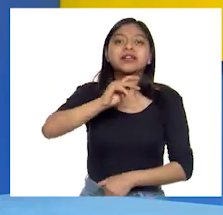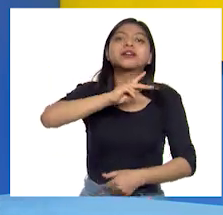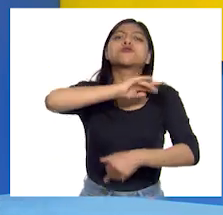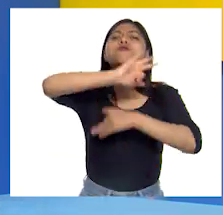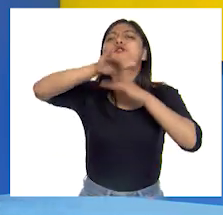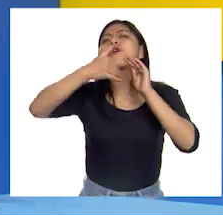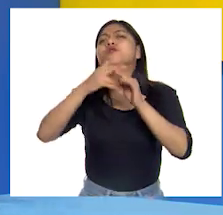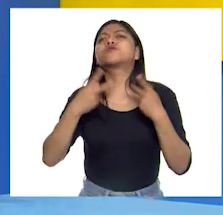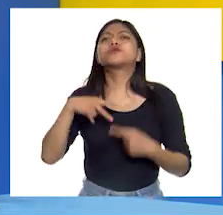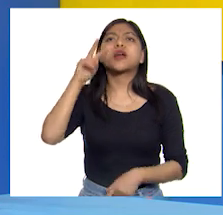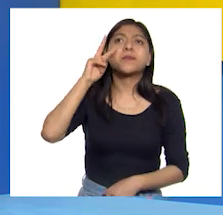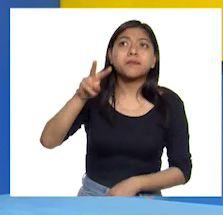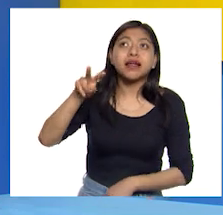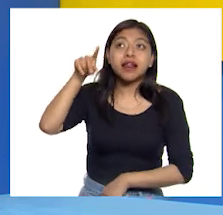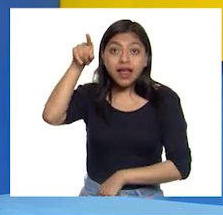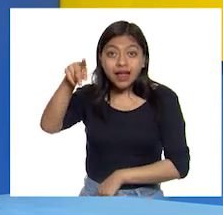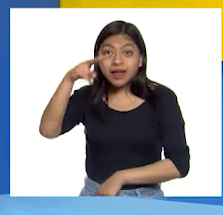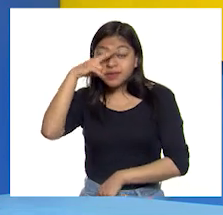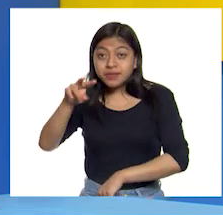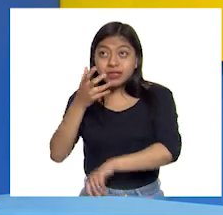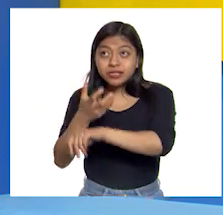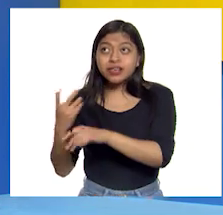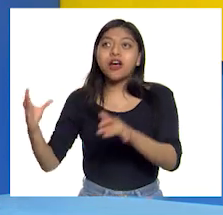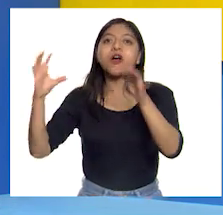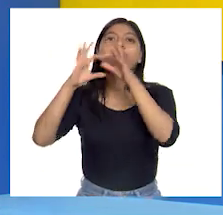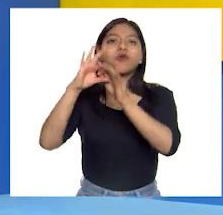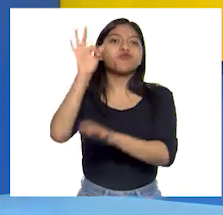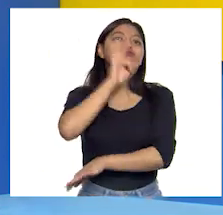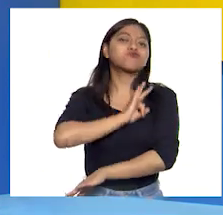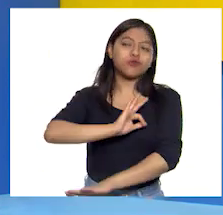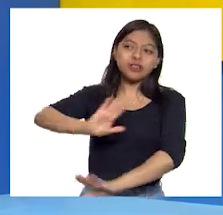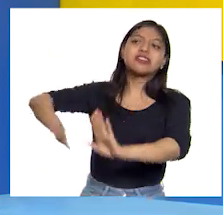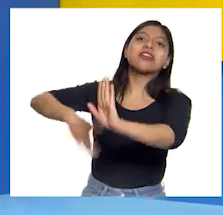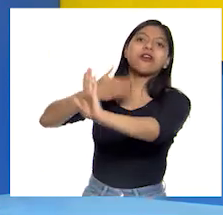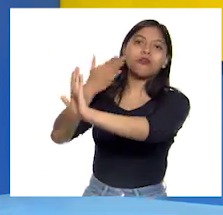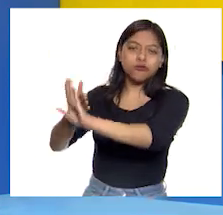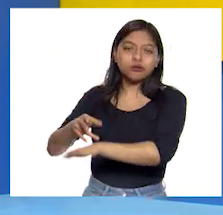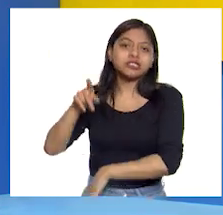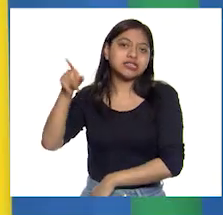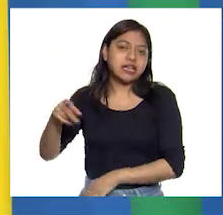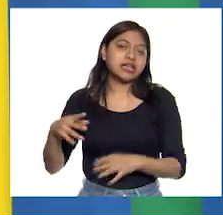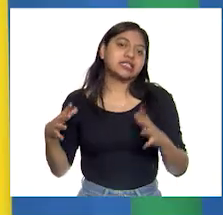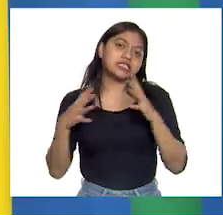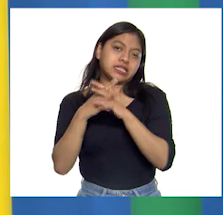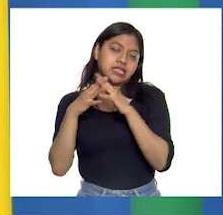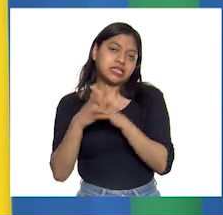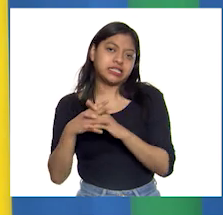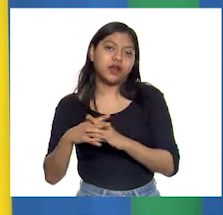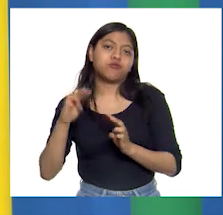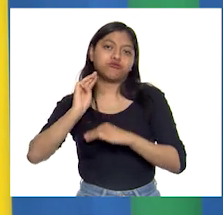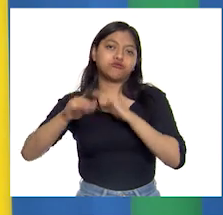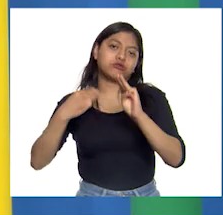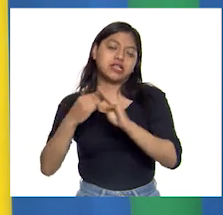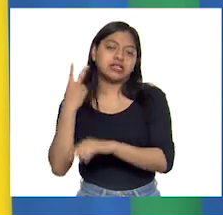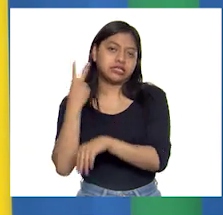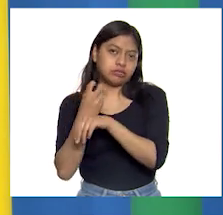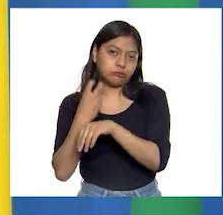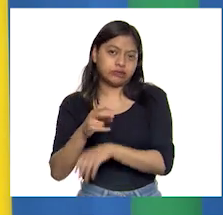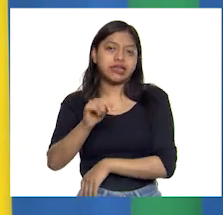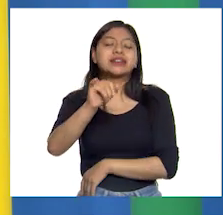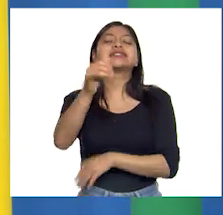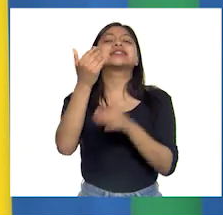que México y Estados Unidos estaban juntos para enfrentar la amenaza de la Segunda Guerra Mundial. ¡Claro! Ahora